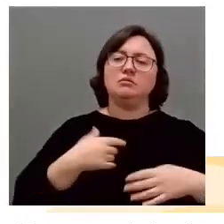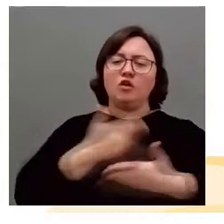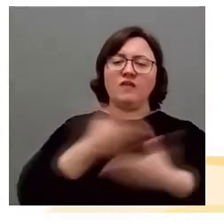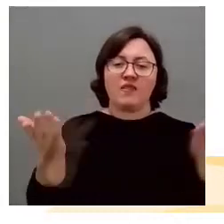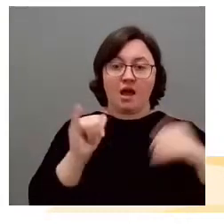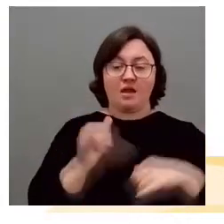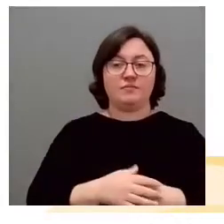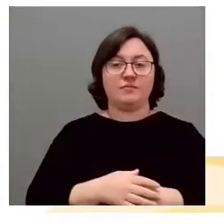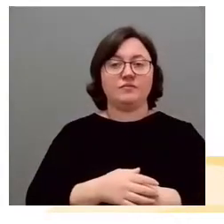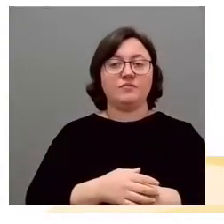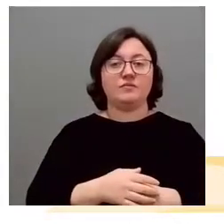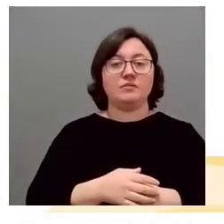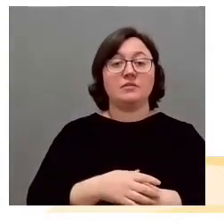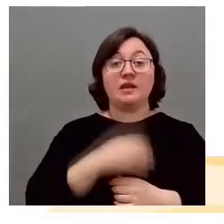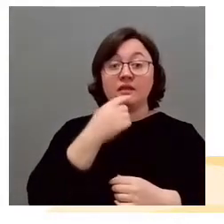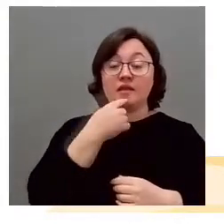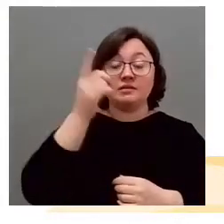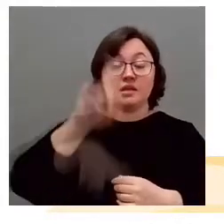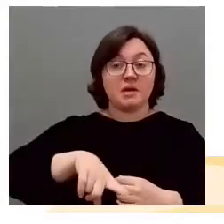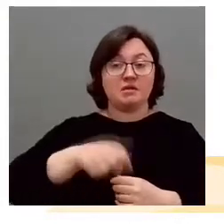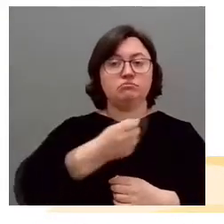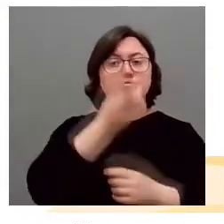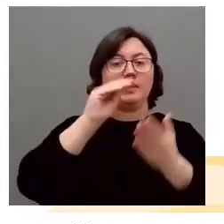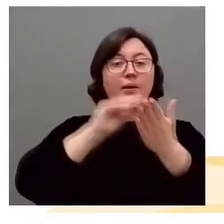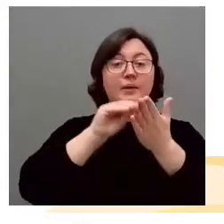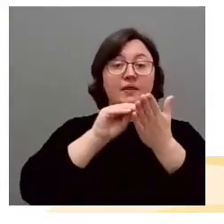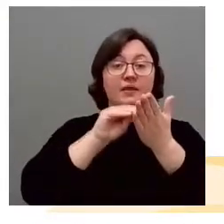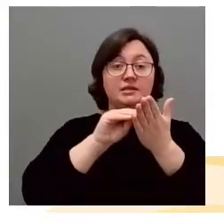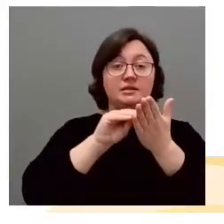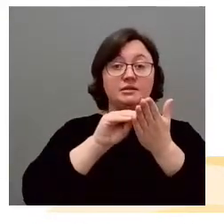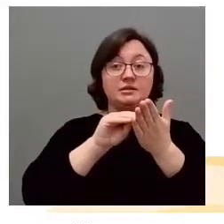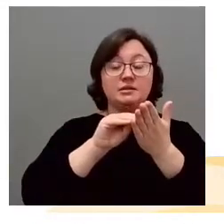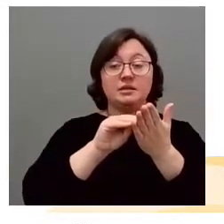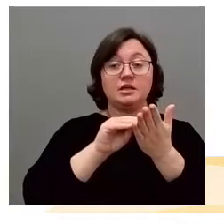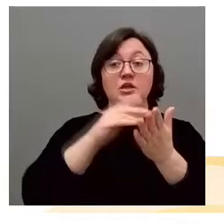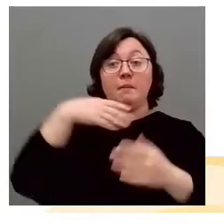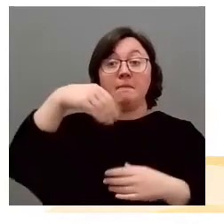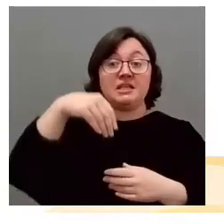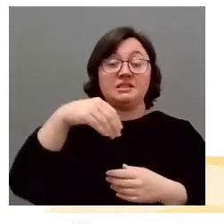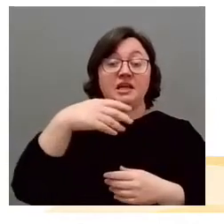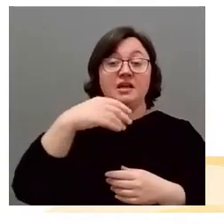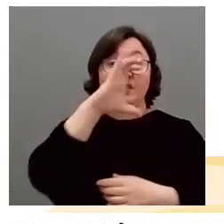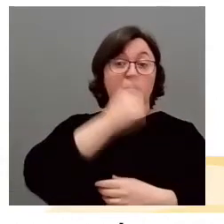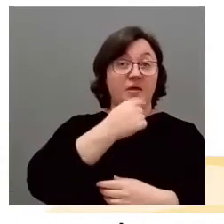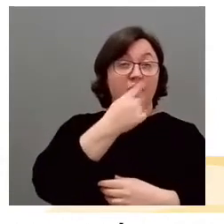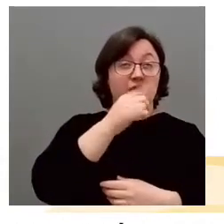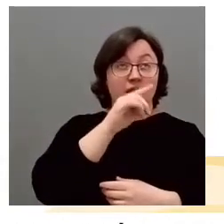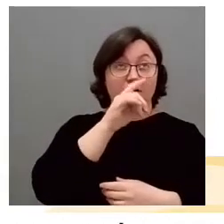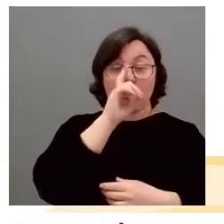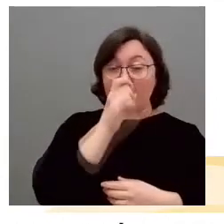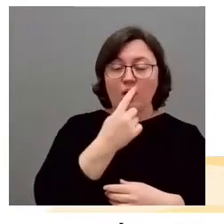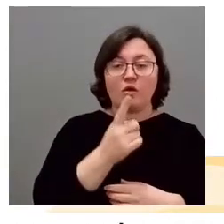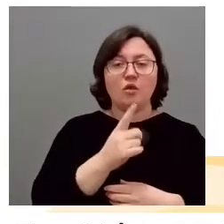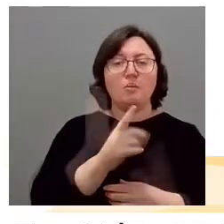También es cierto, y yo creo que eso lo hemos dicho muchas veces, no sé si el presidente del CERMI lo ha dicho, pero no deberíamos